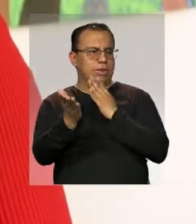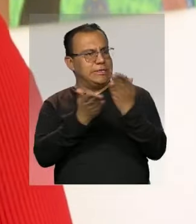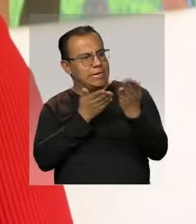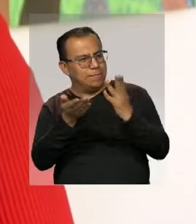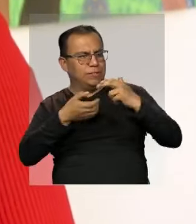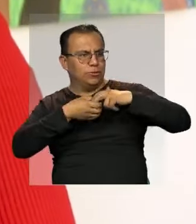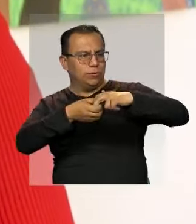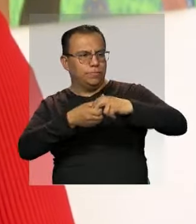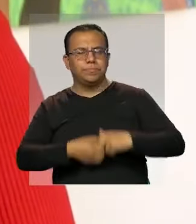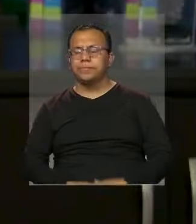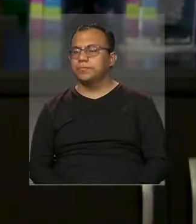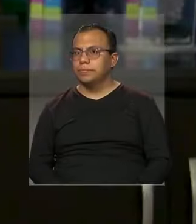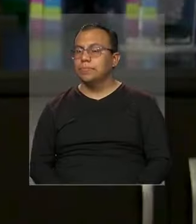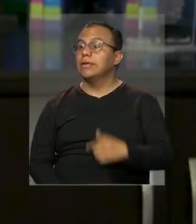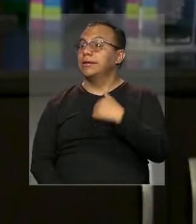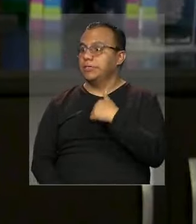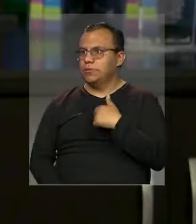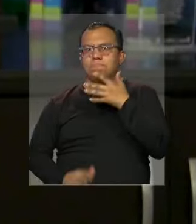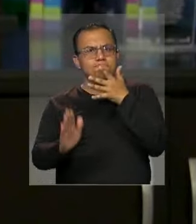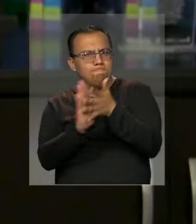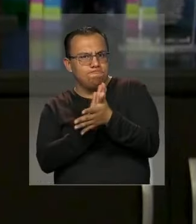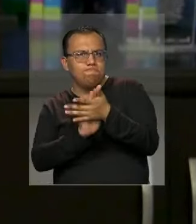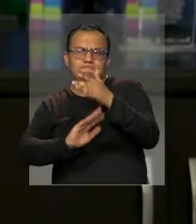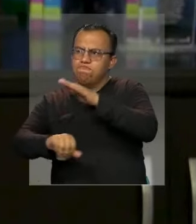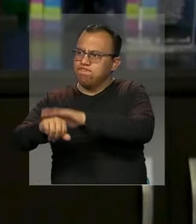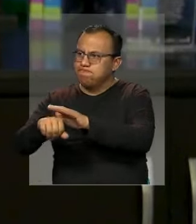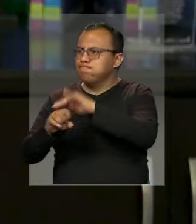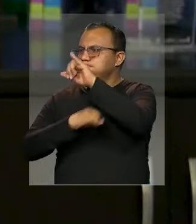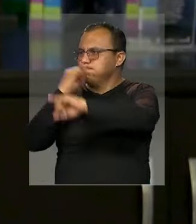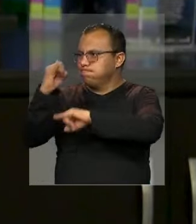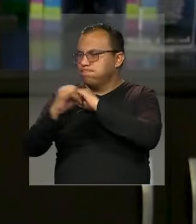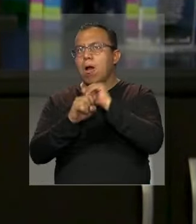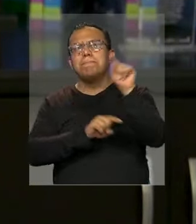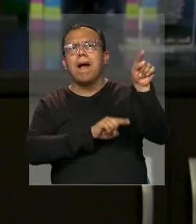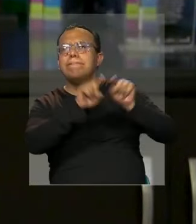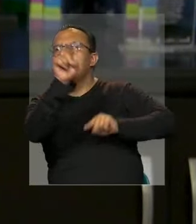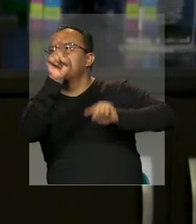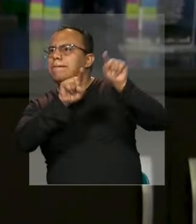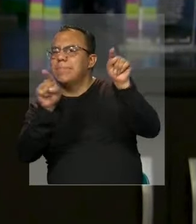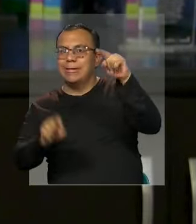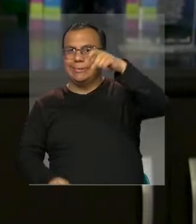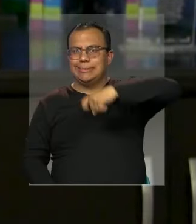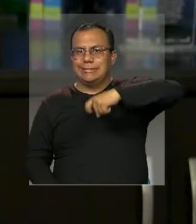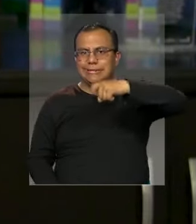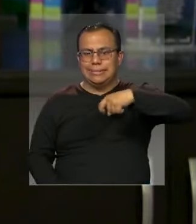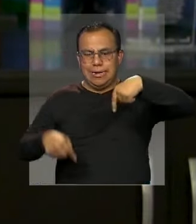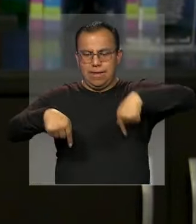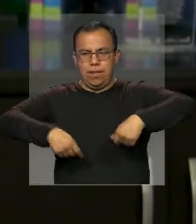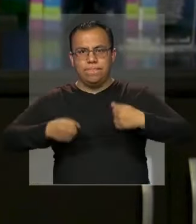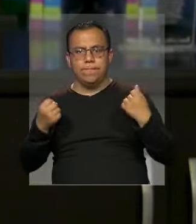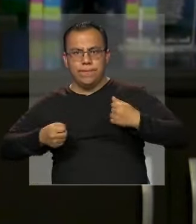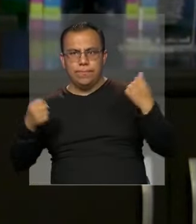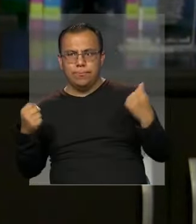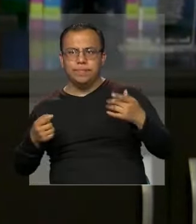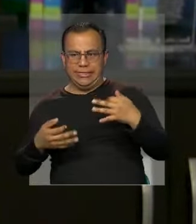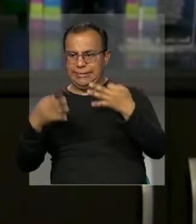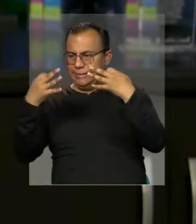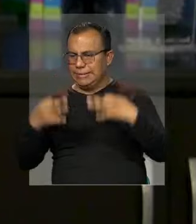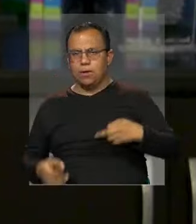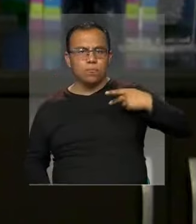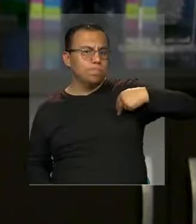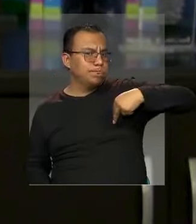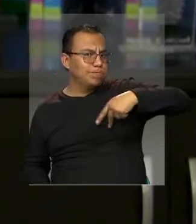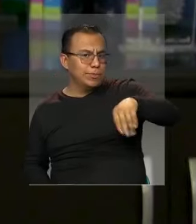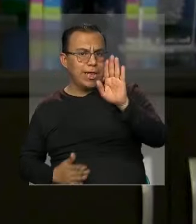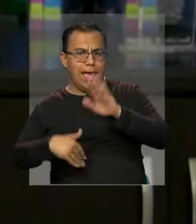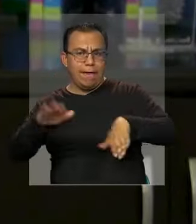público? Yo he venido comentando en escenarios internacionales esta necesidad que tenemos en Bogotá de caminar seguras, porque pues a